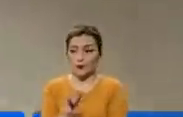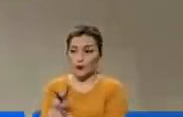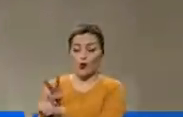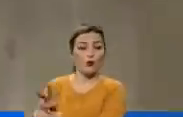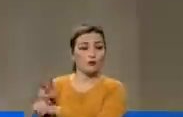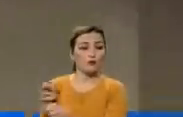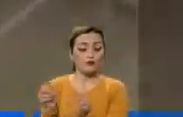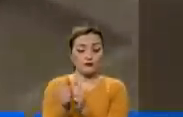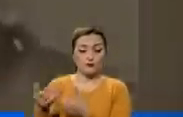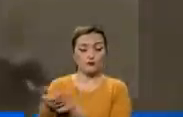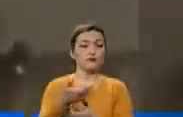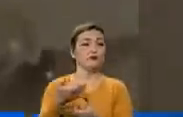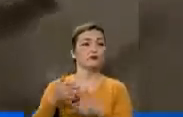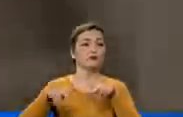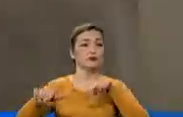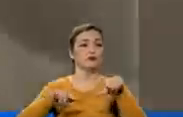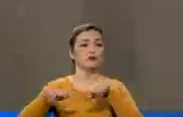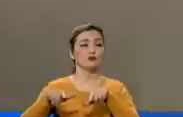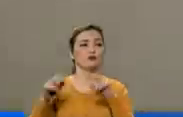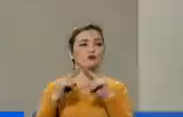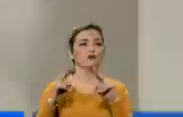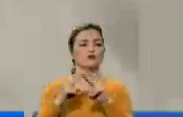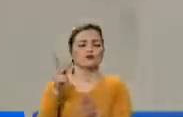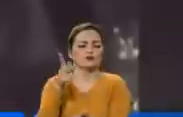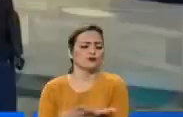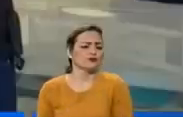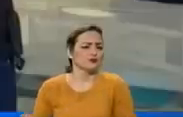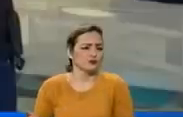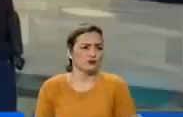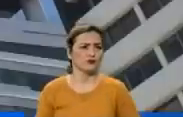inspección junto al Cuerpo de Bomberos en el sitio para conocer